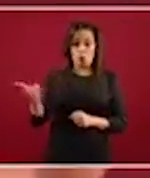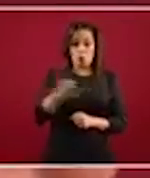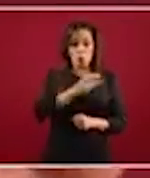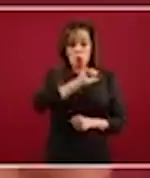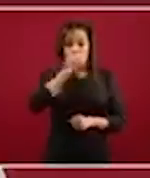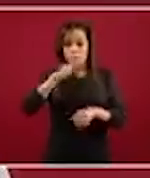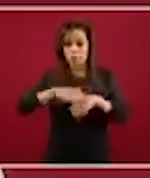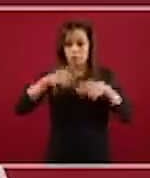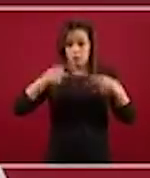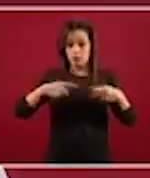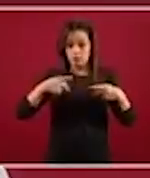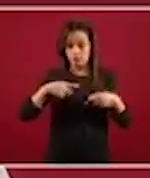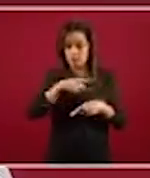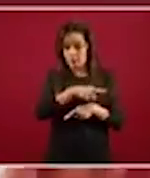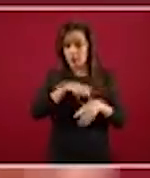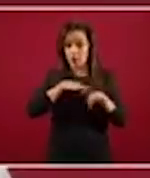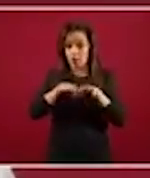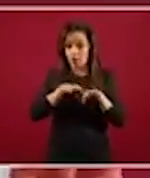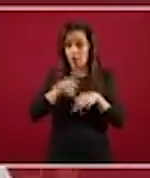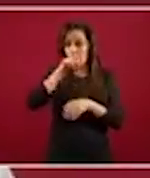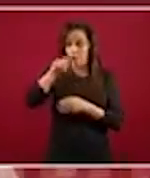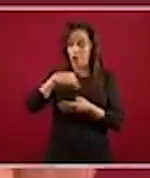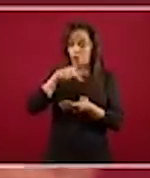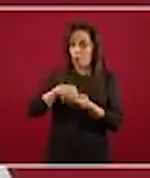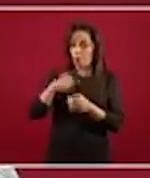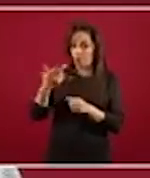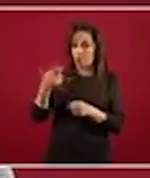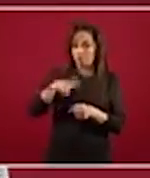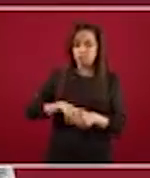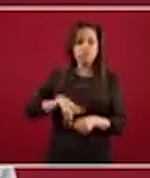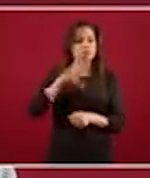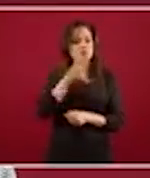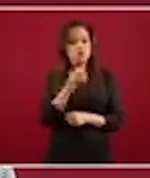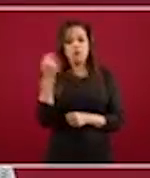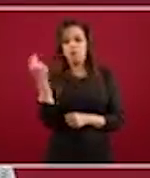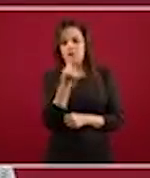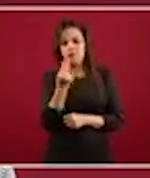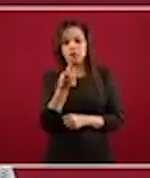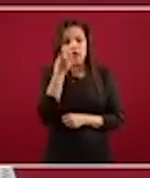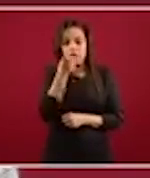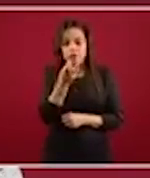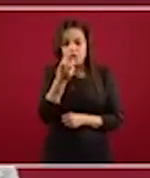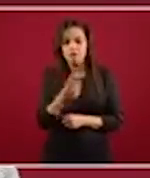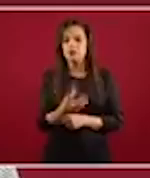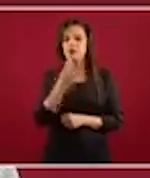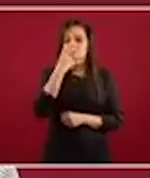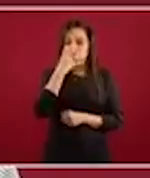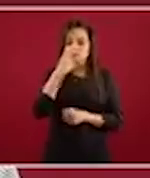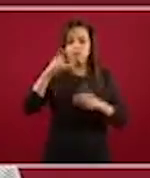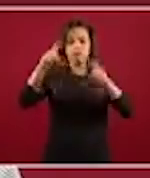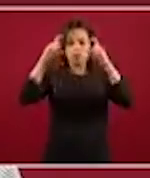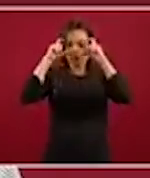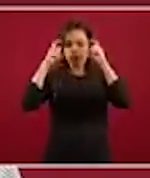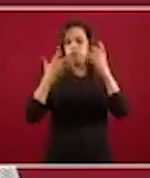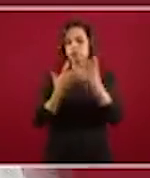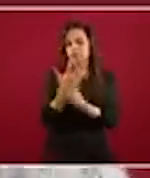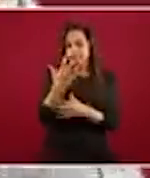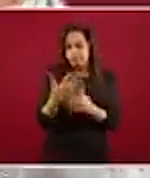campo de atención médica no necesitan utilizar estos equipos, y mucho menos